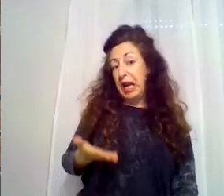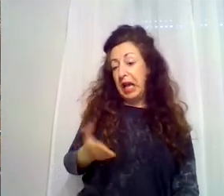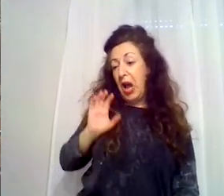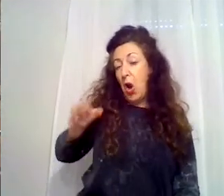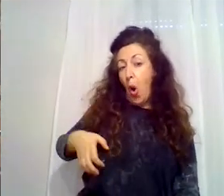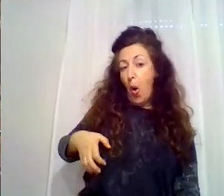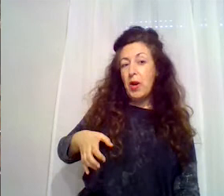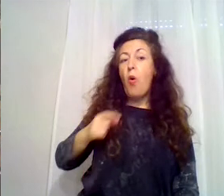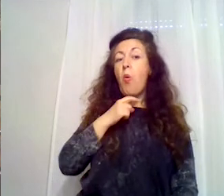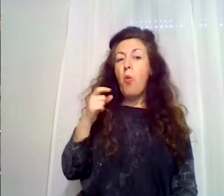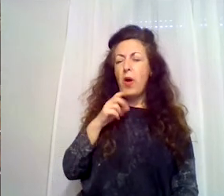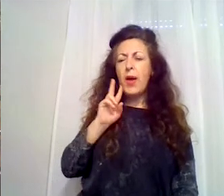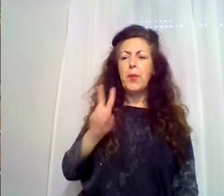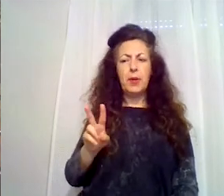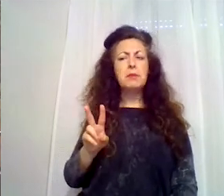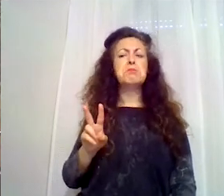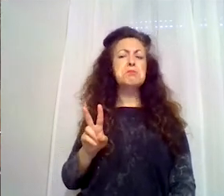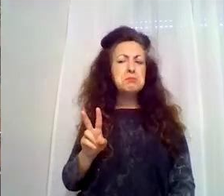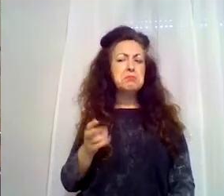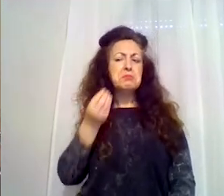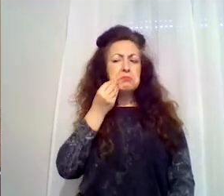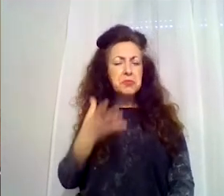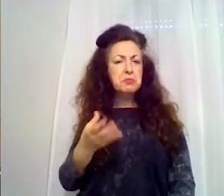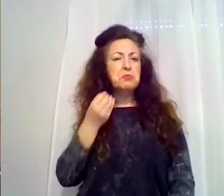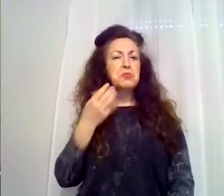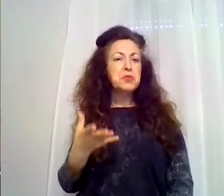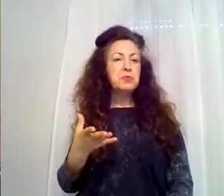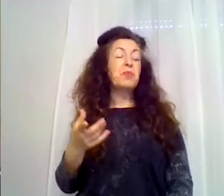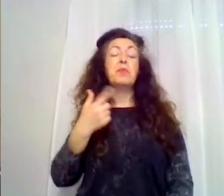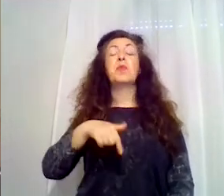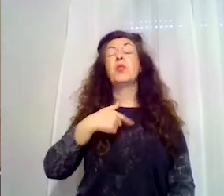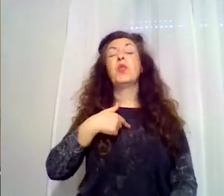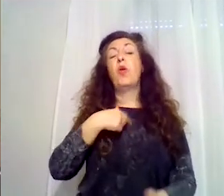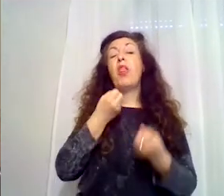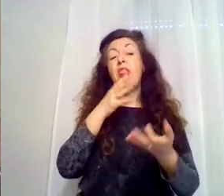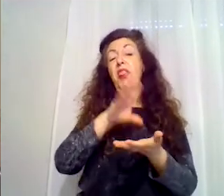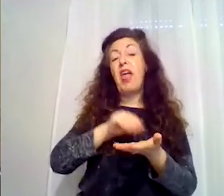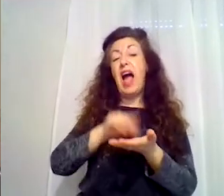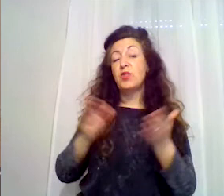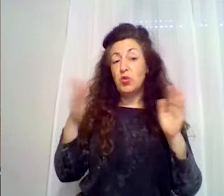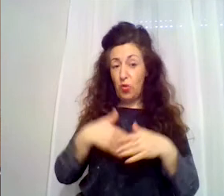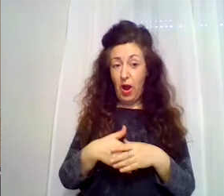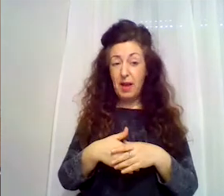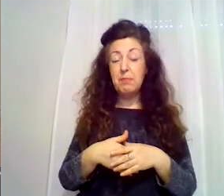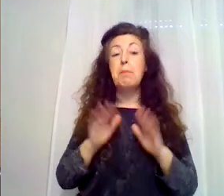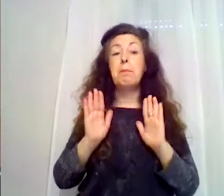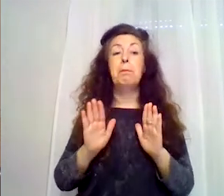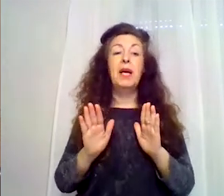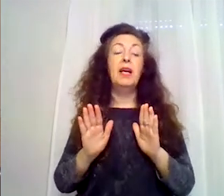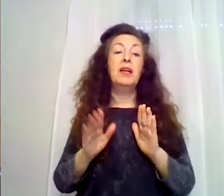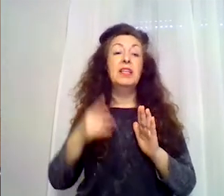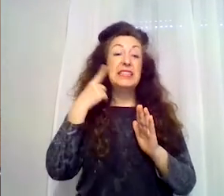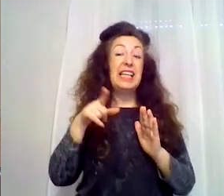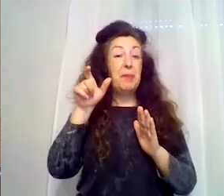alejamos muchísimo de toda idea de Renacimiento y estamos cayendo en lo que fue la Edad Media, solo que con ordenadores y